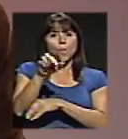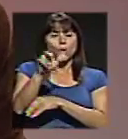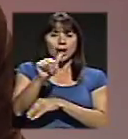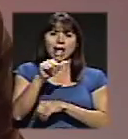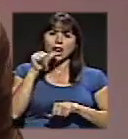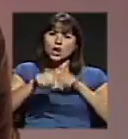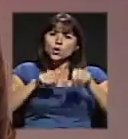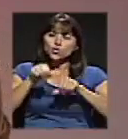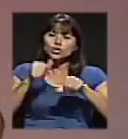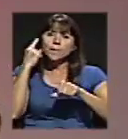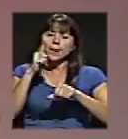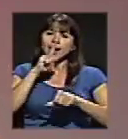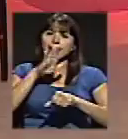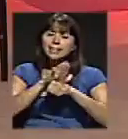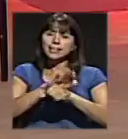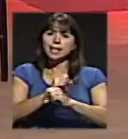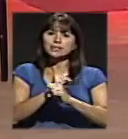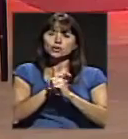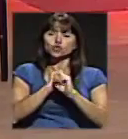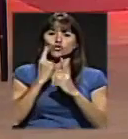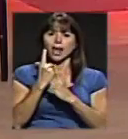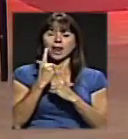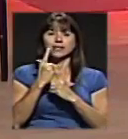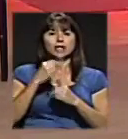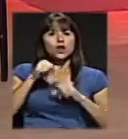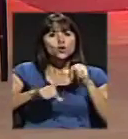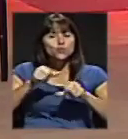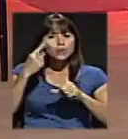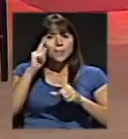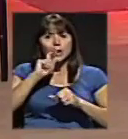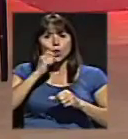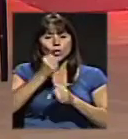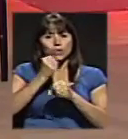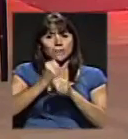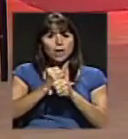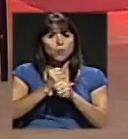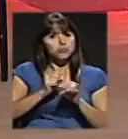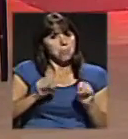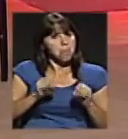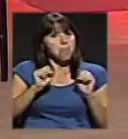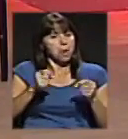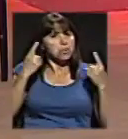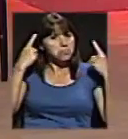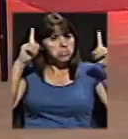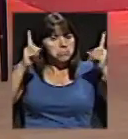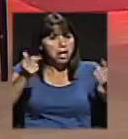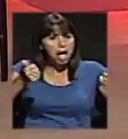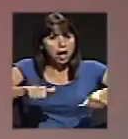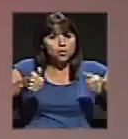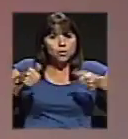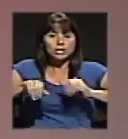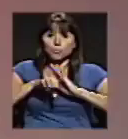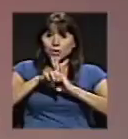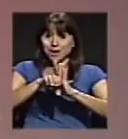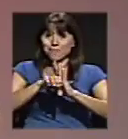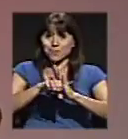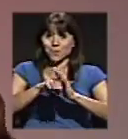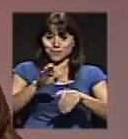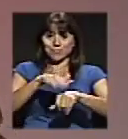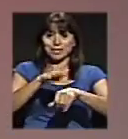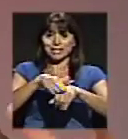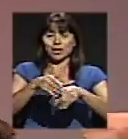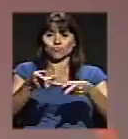Trabajo, que saben que también a veces es posible llegar a acuerdos, como los acuerdos que permitieron la construcción de las garantías sociales,